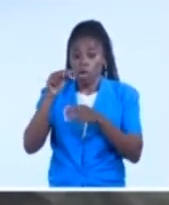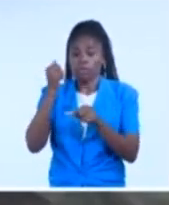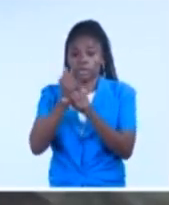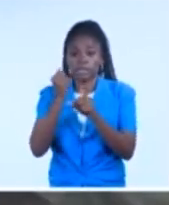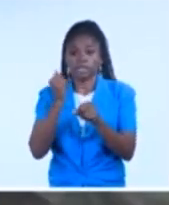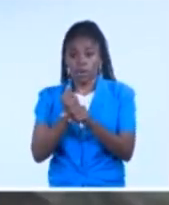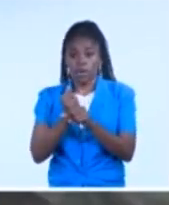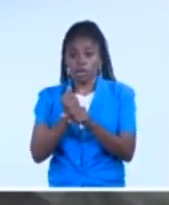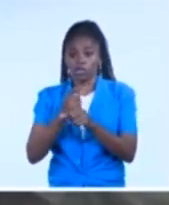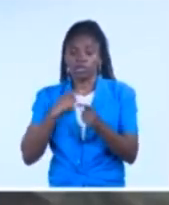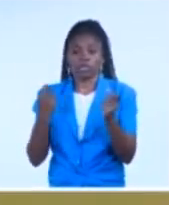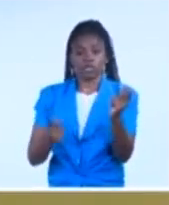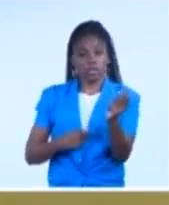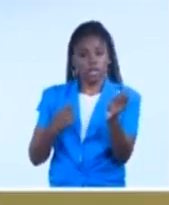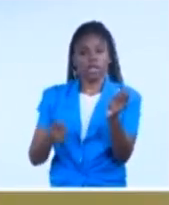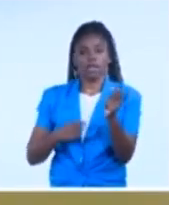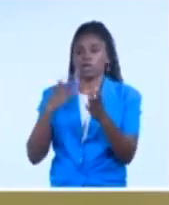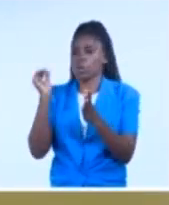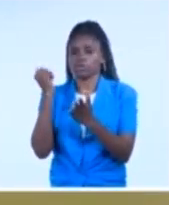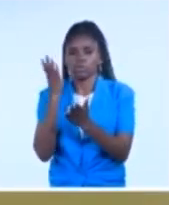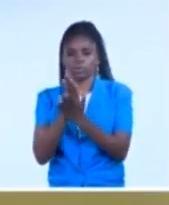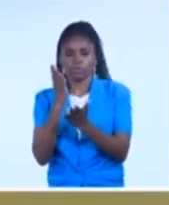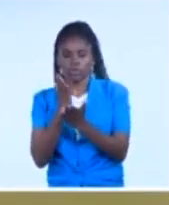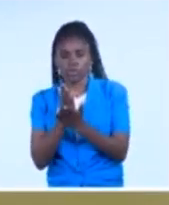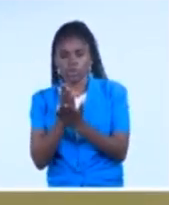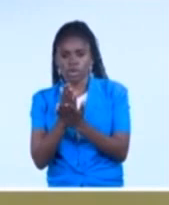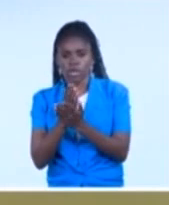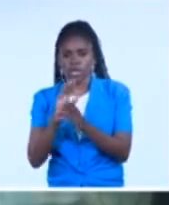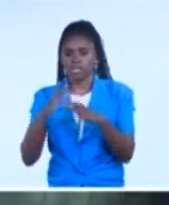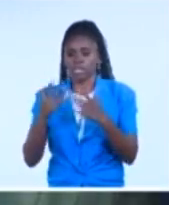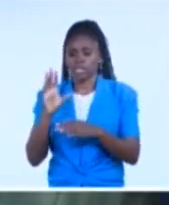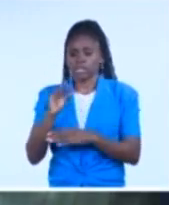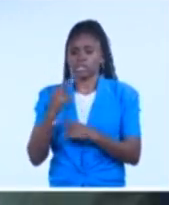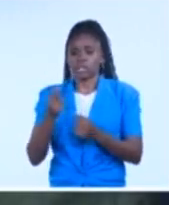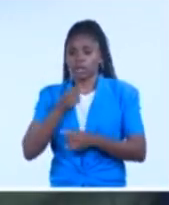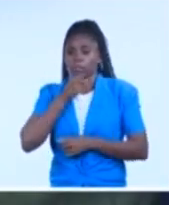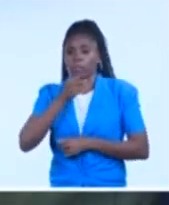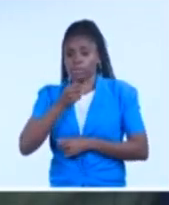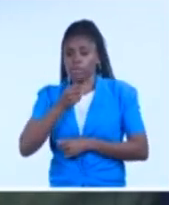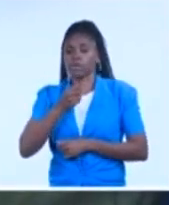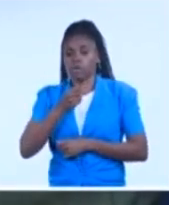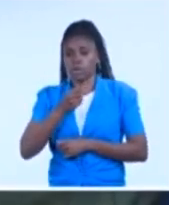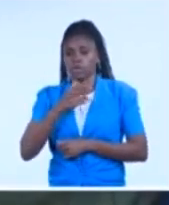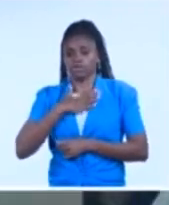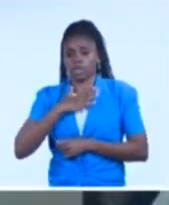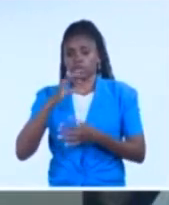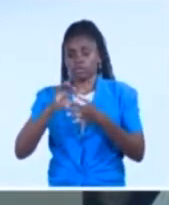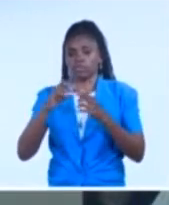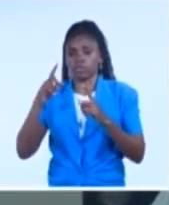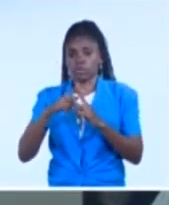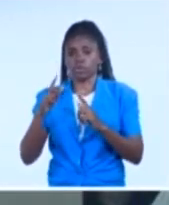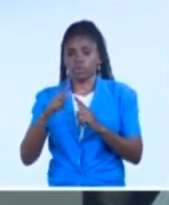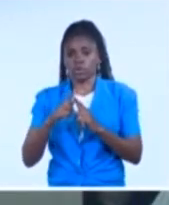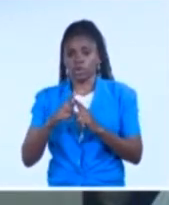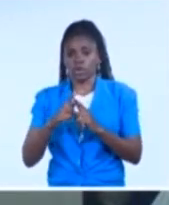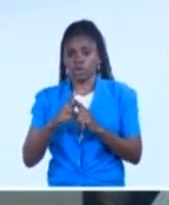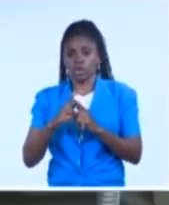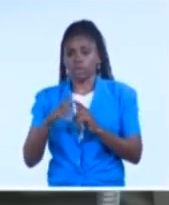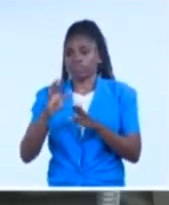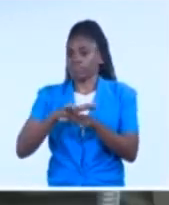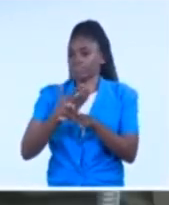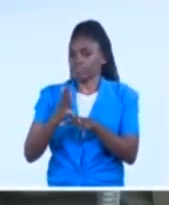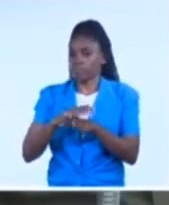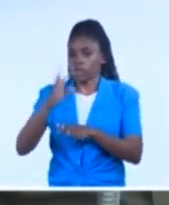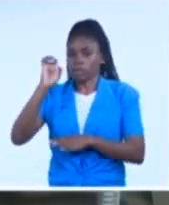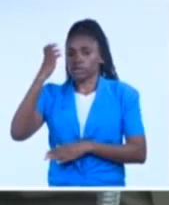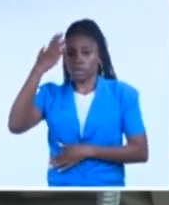trabajo y el desempeño de los profesores, los cuales demandan de mayor intencionalidad en Guantánamo. Significó además a la